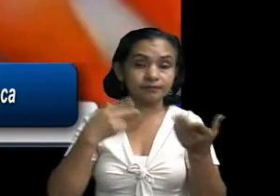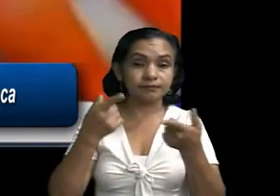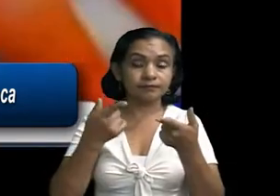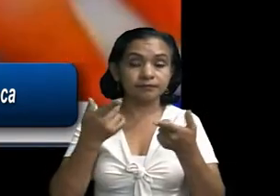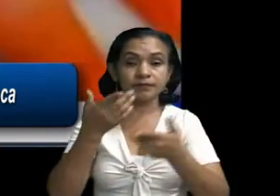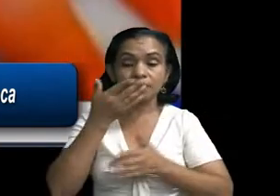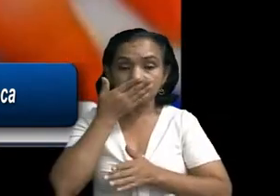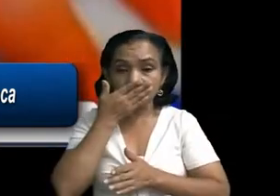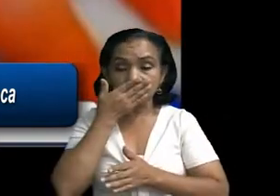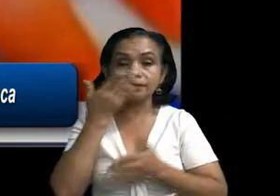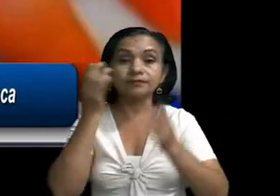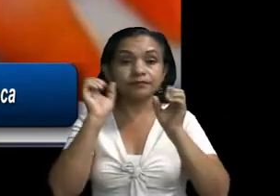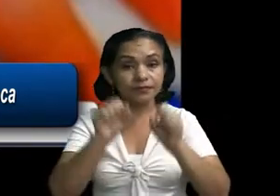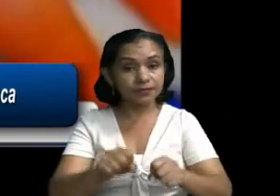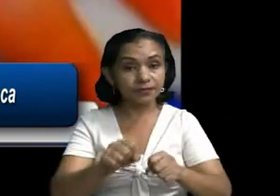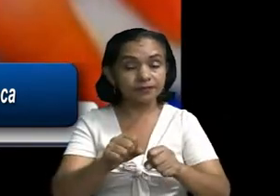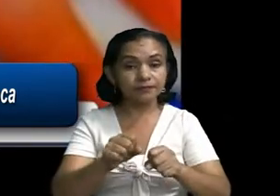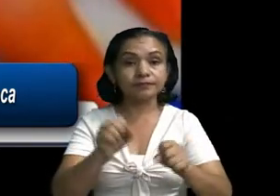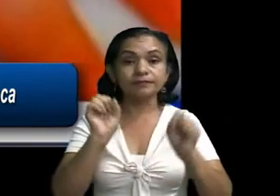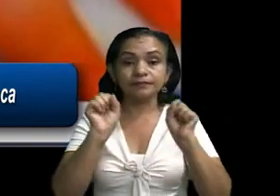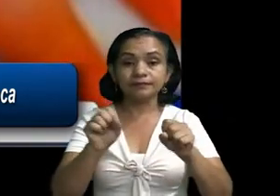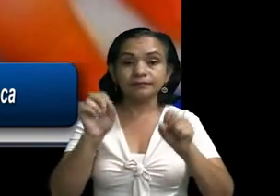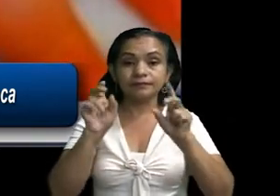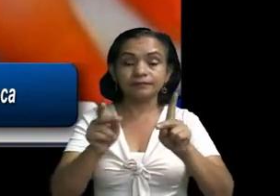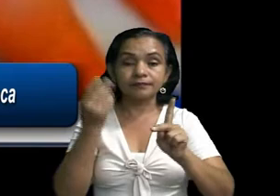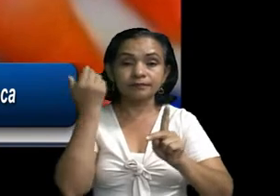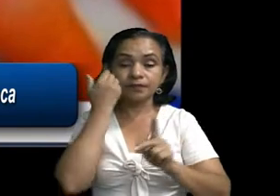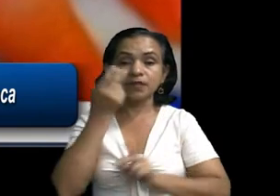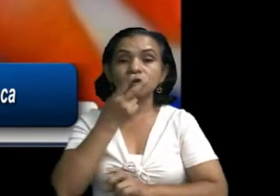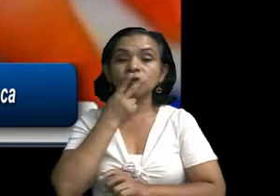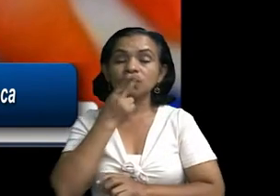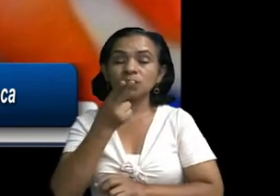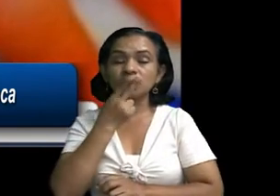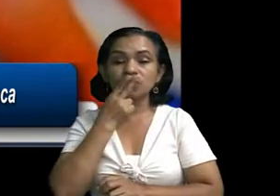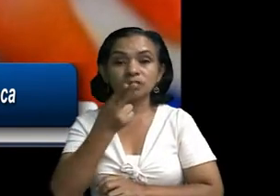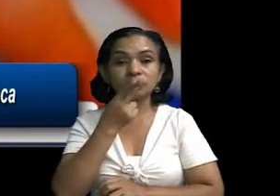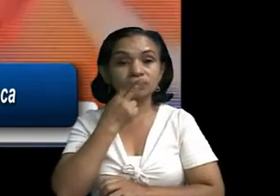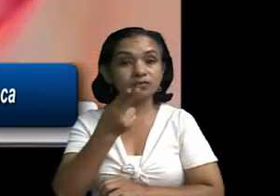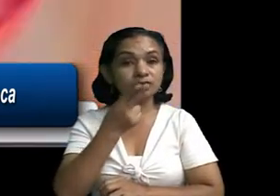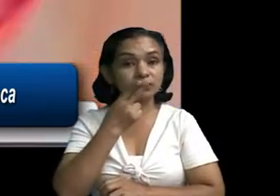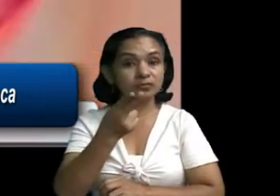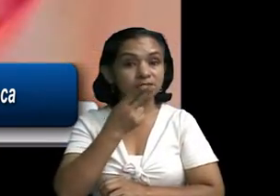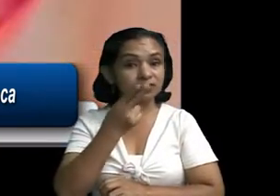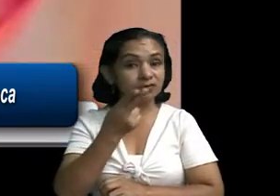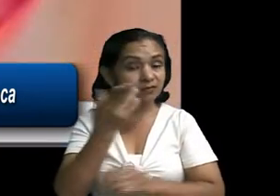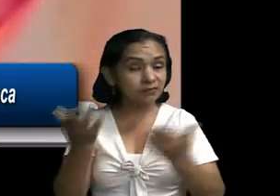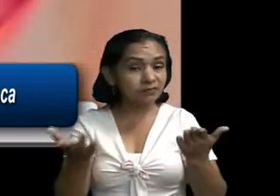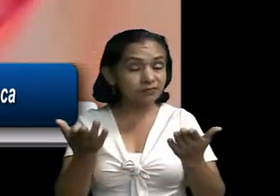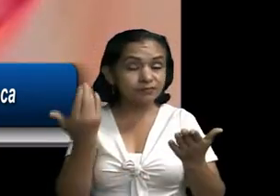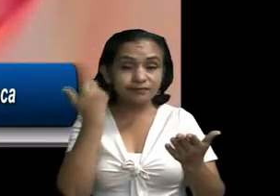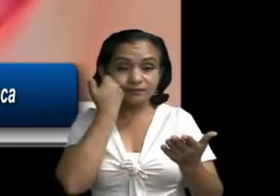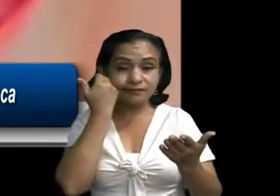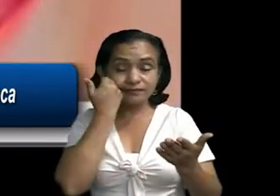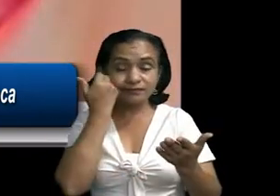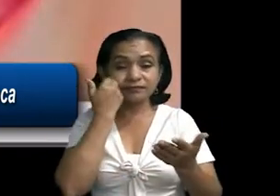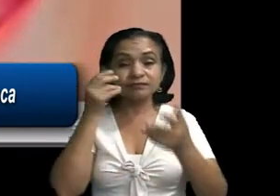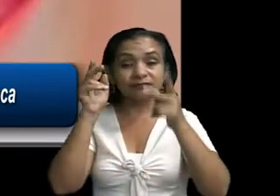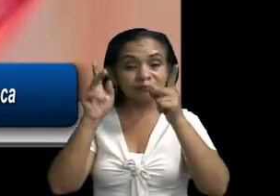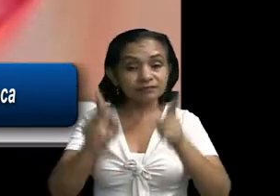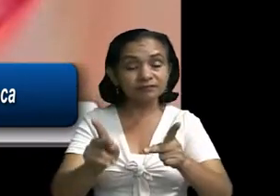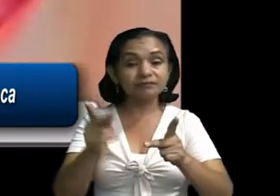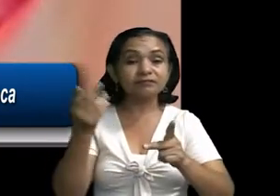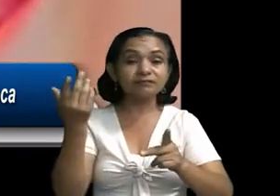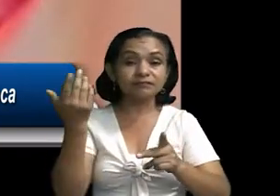neumococo. Y también tenemos a los pacientes fumadores, que no está dentro de una enfermedad crónica, pero son pacientes que